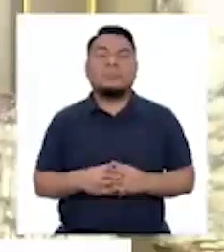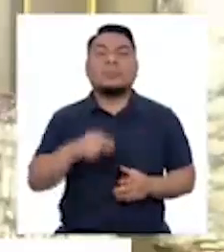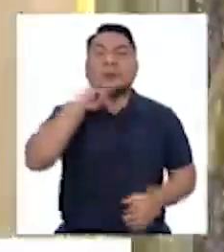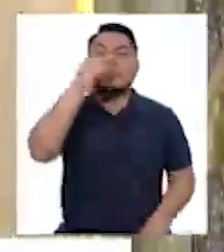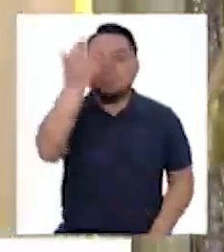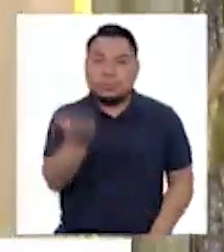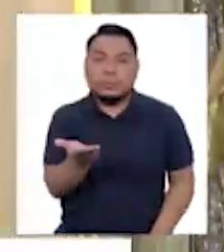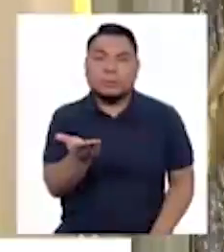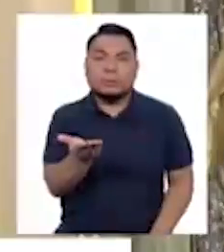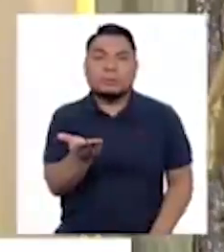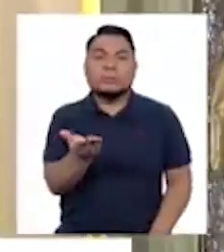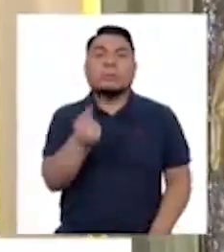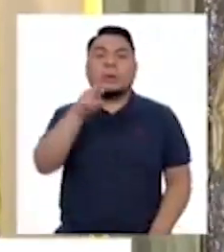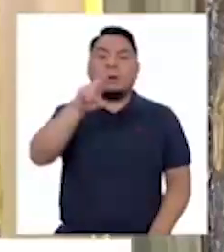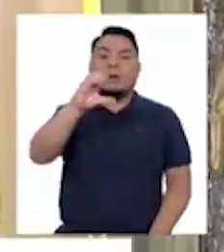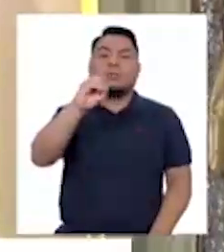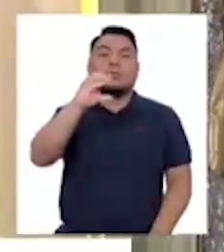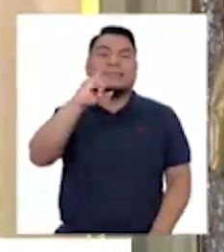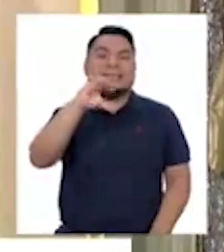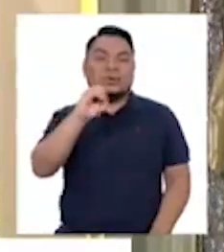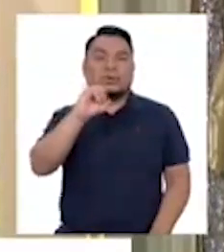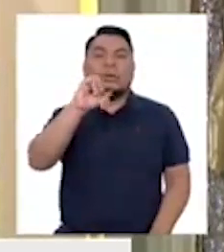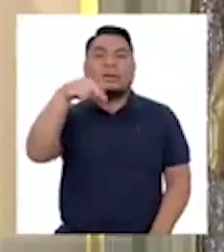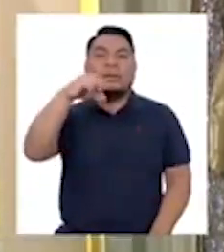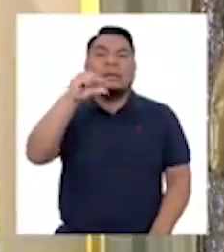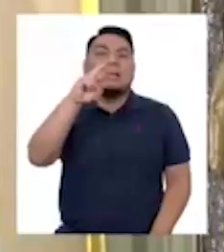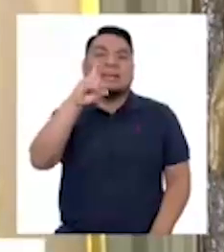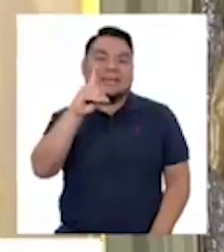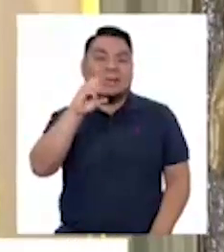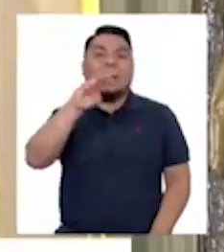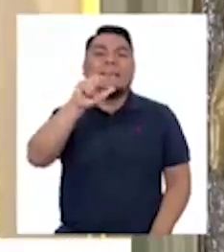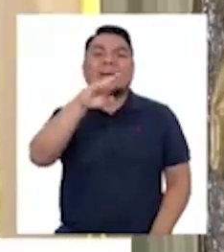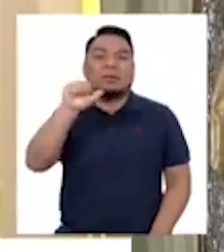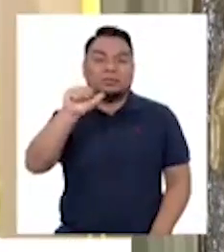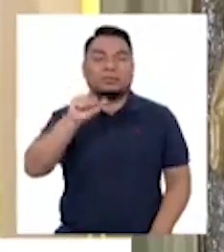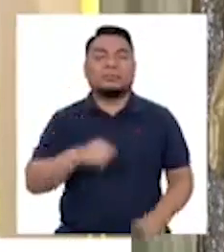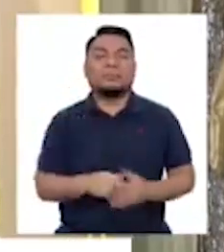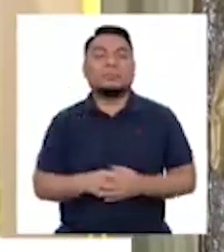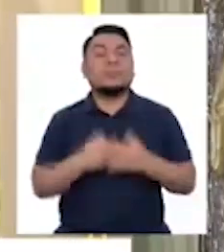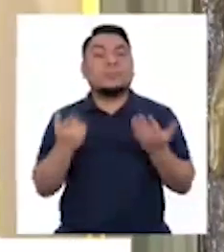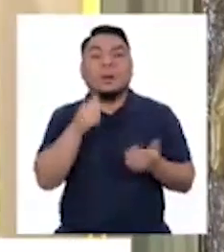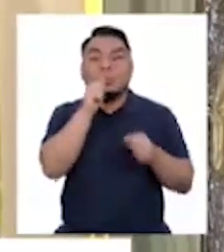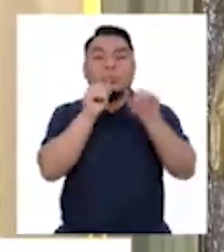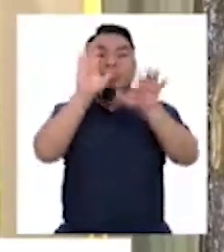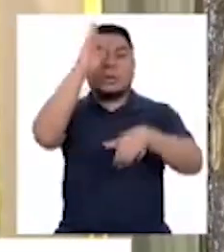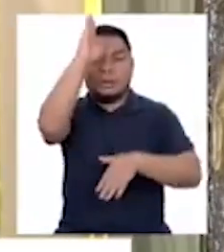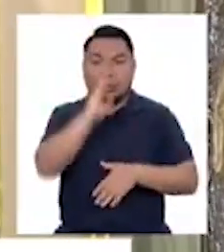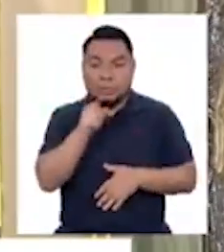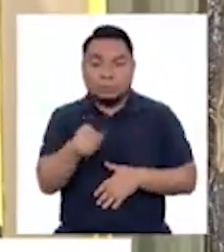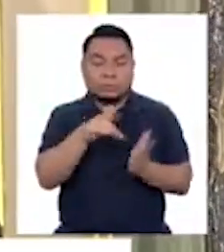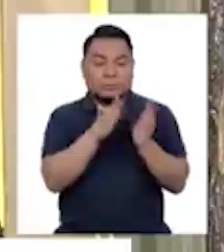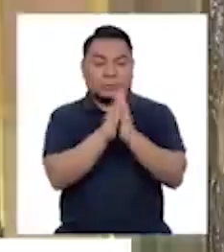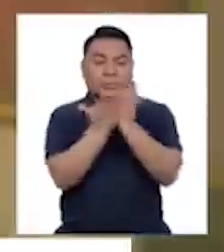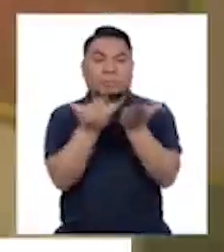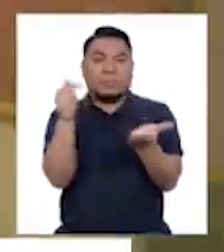Ciudadana Rocío Ingrid Barrios Alvarado, juráis por Dios y estos